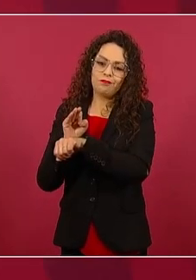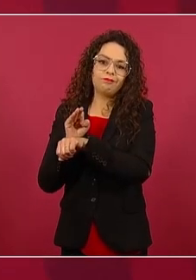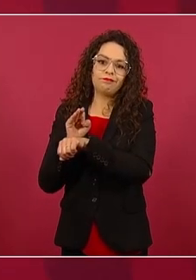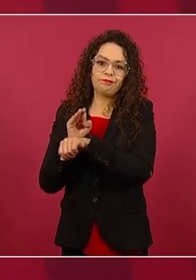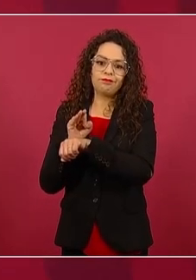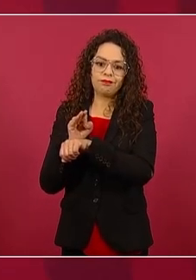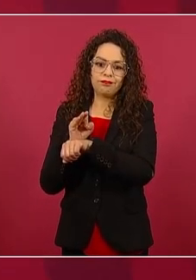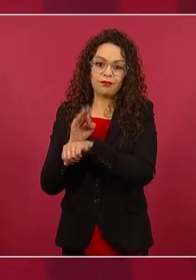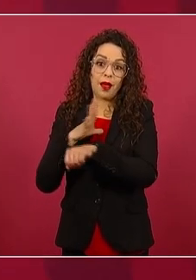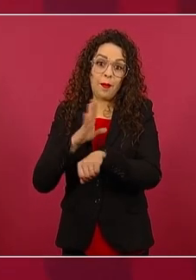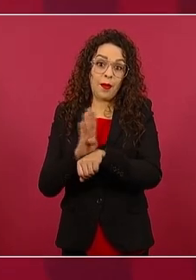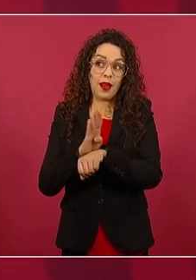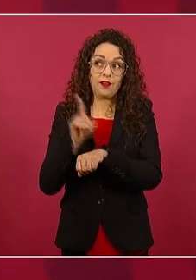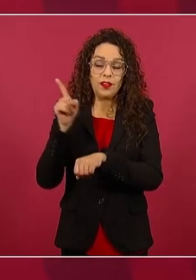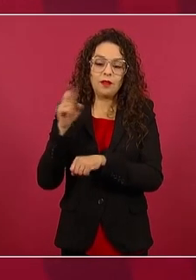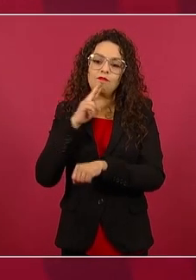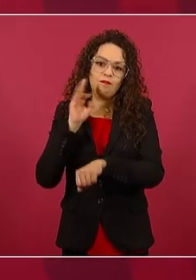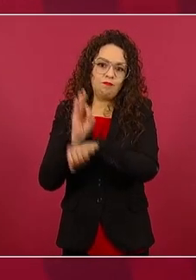vi un